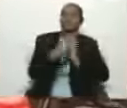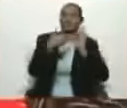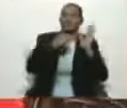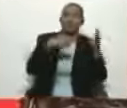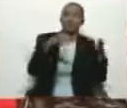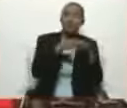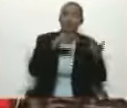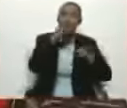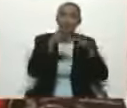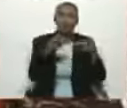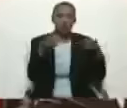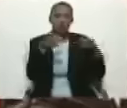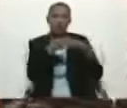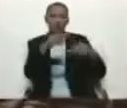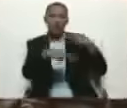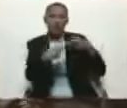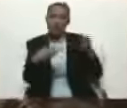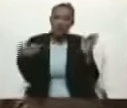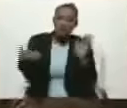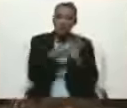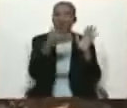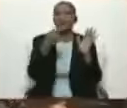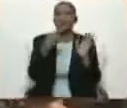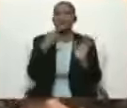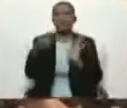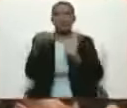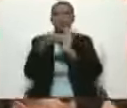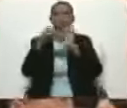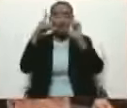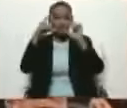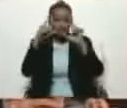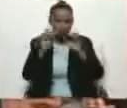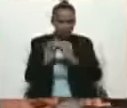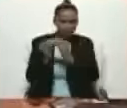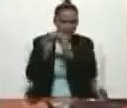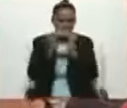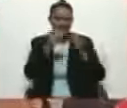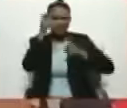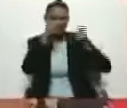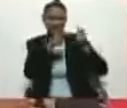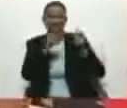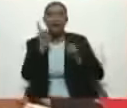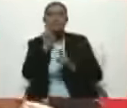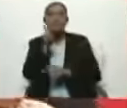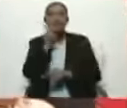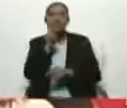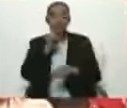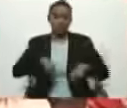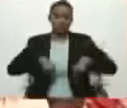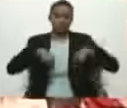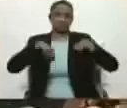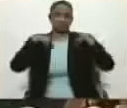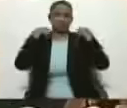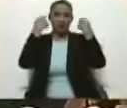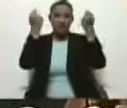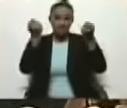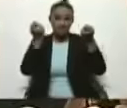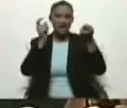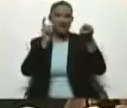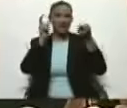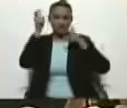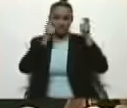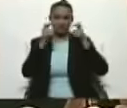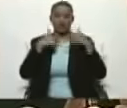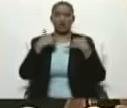Y generan información de mentira. Y sale un chavista quitándose, ¿cómo se llama? La camisa. Y ahora me voy con un